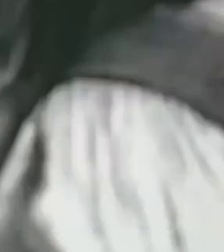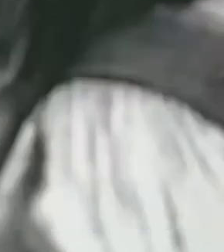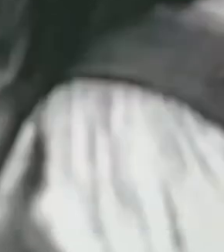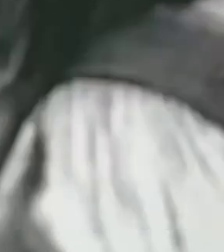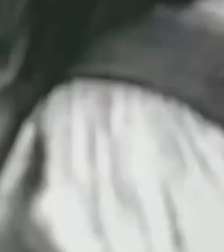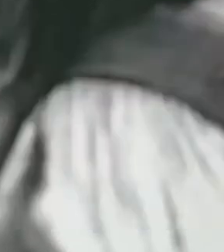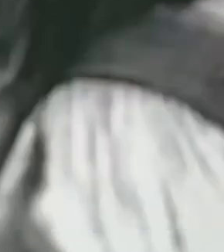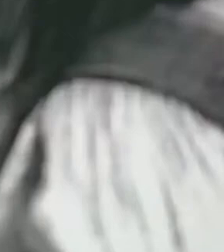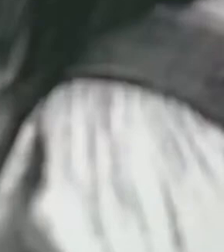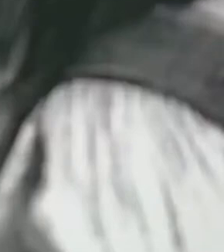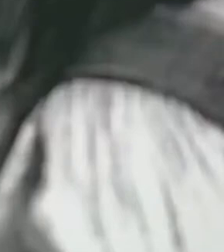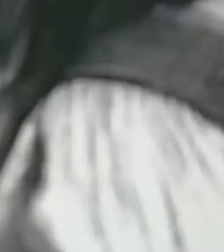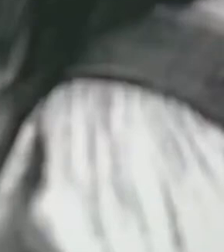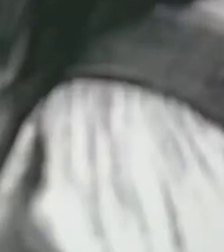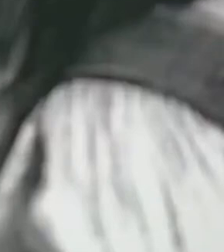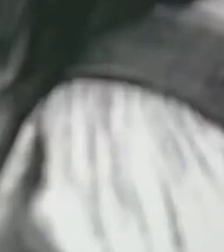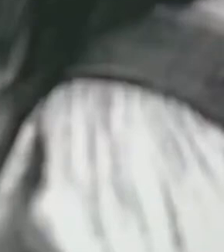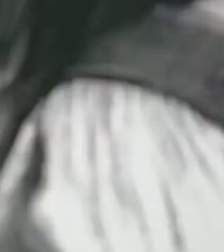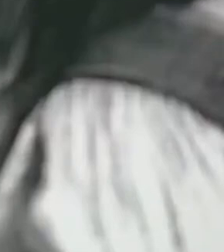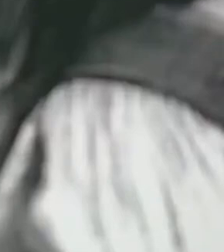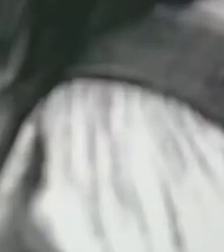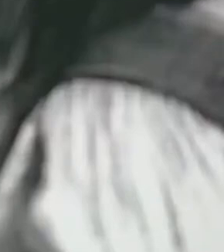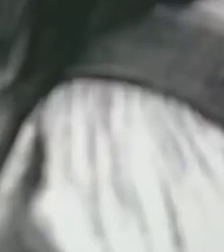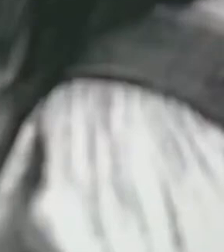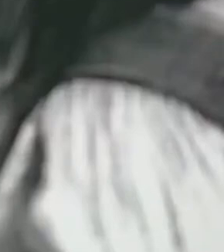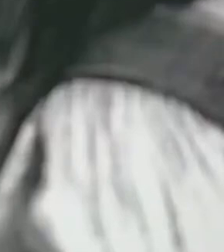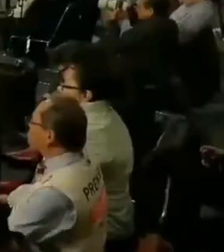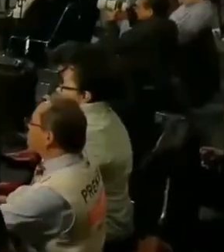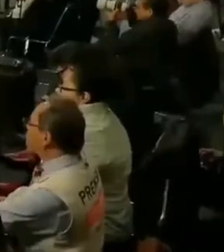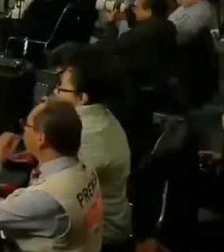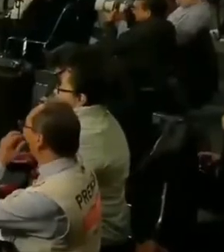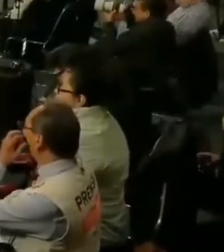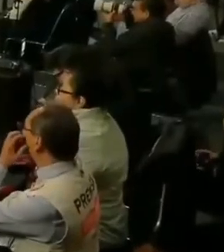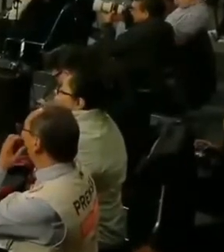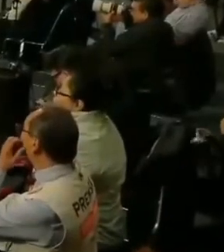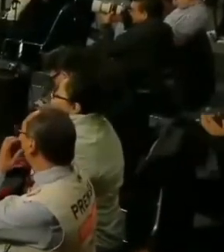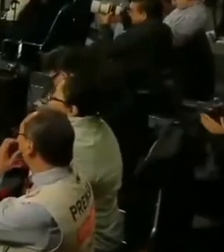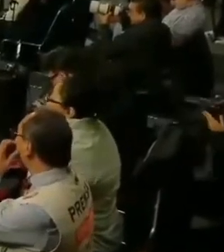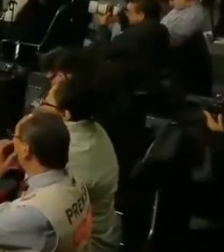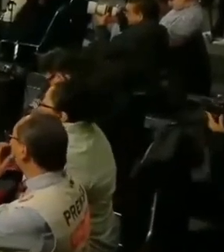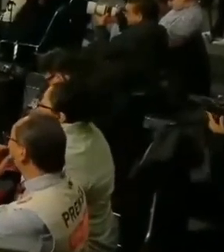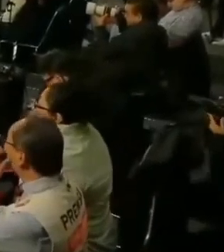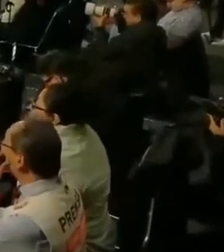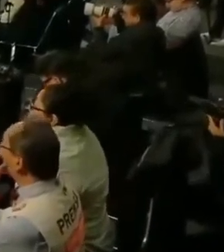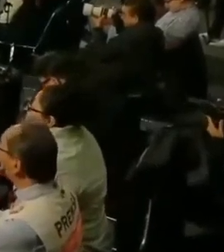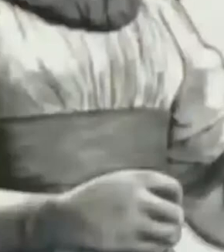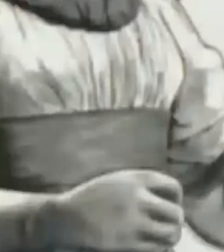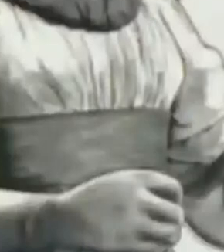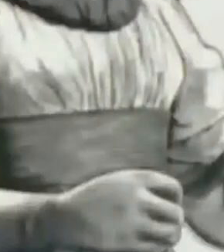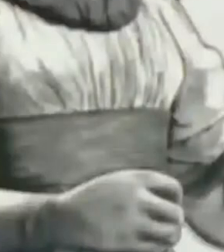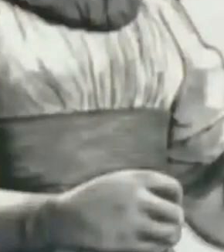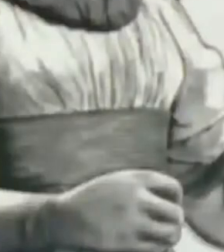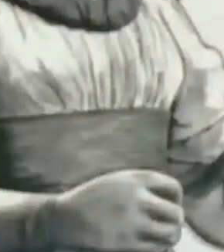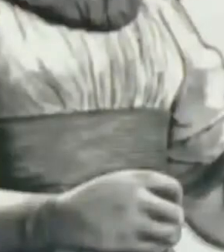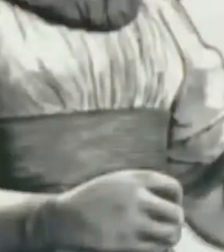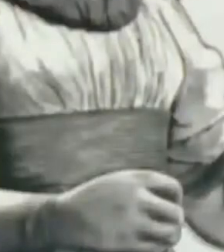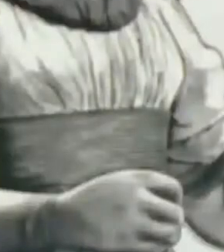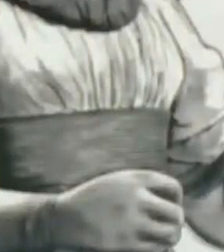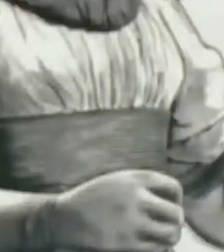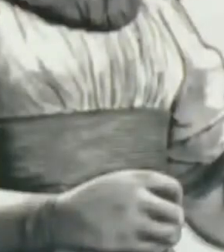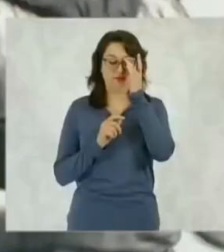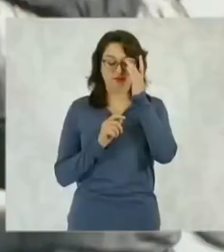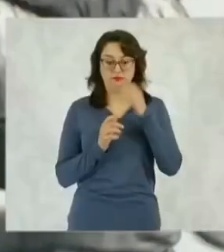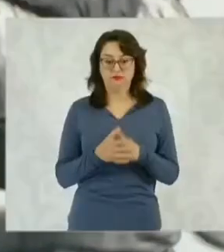en el marco de las alianzas no se pudo. ¿Qué pienso yo? Que se va a ver muy mal el partido político que ponga un